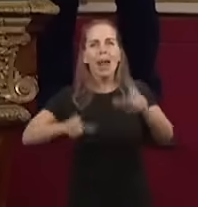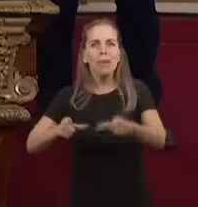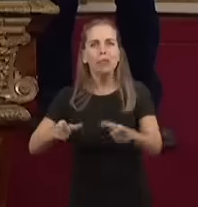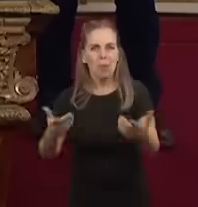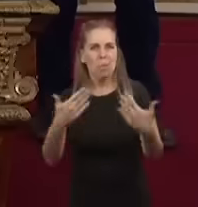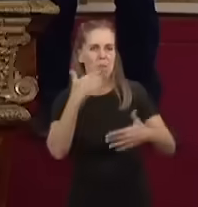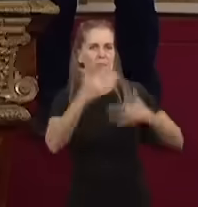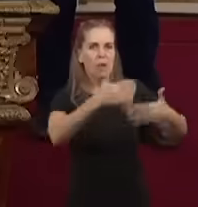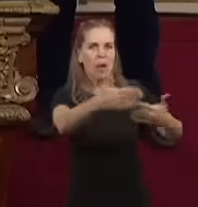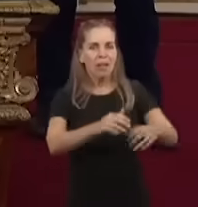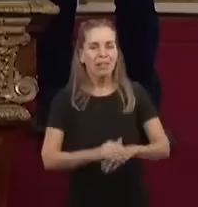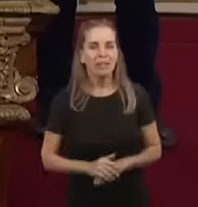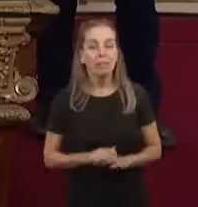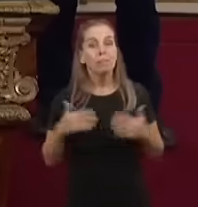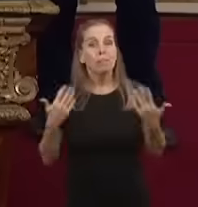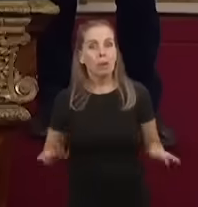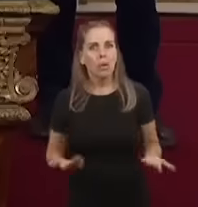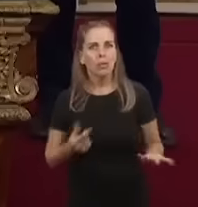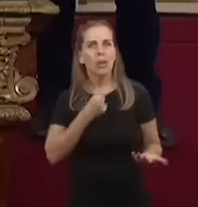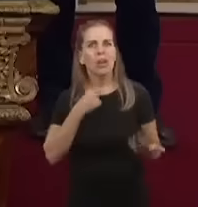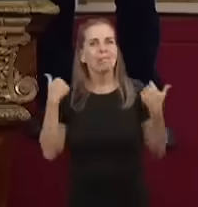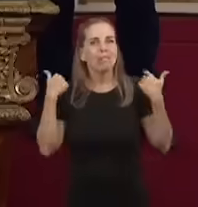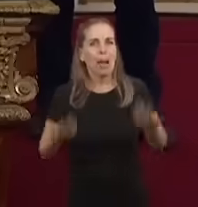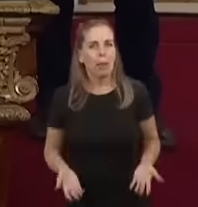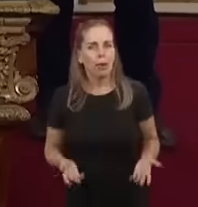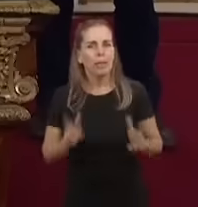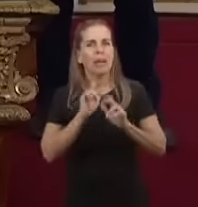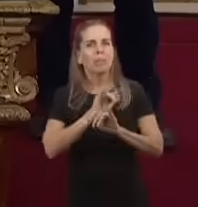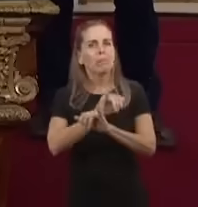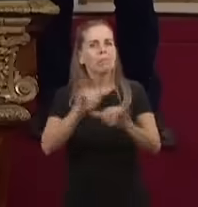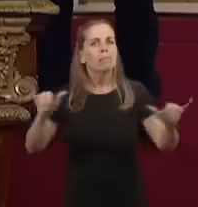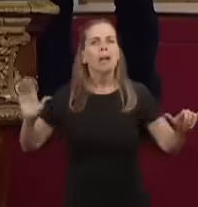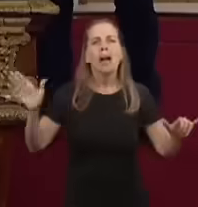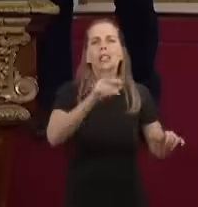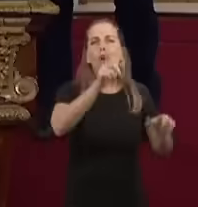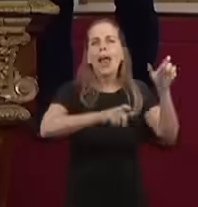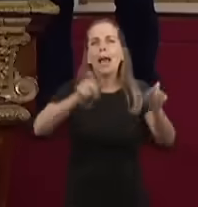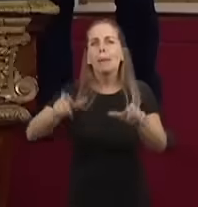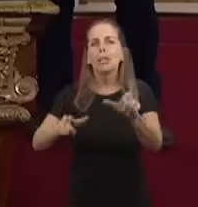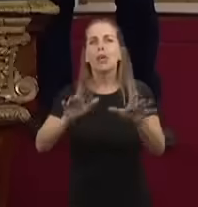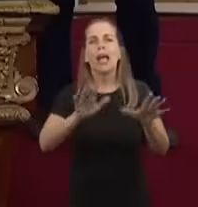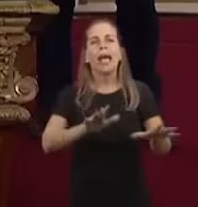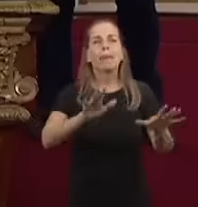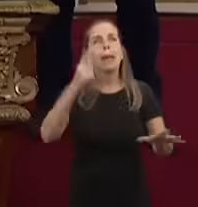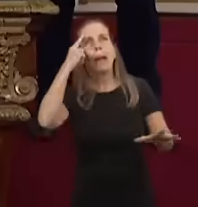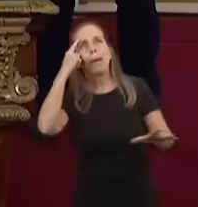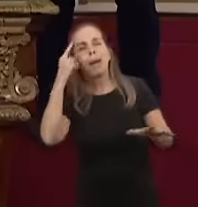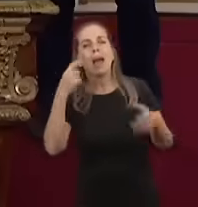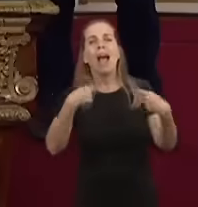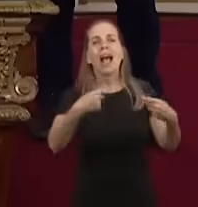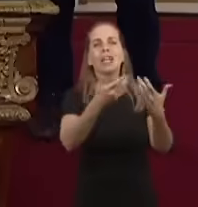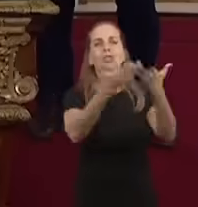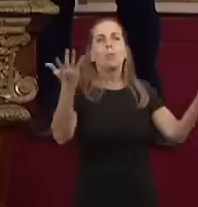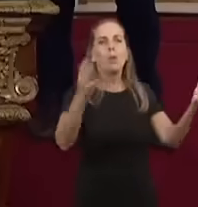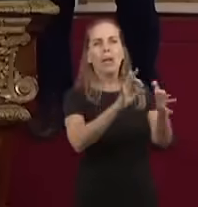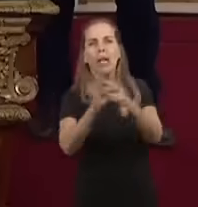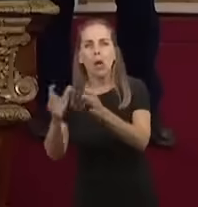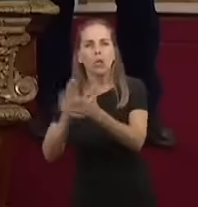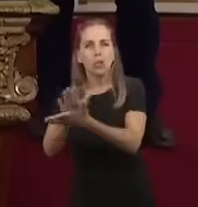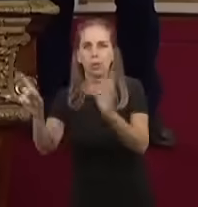florezca Por eso quiero aprovechar para decirles a todos aquellos que esperan que la salida venga de la mano del gasto público a todos